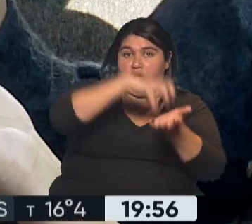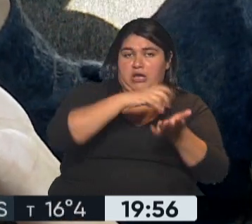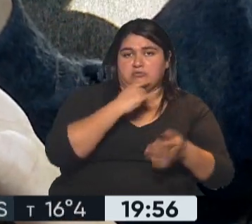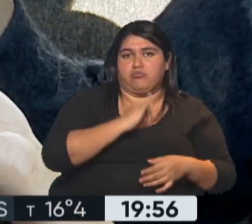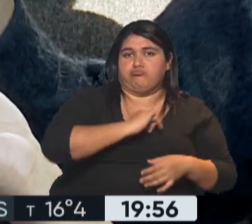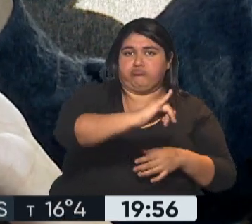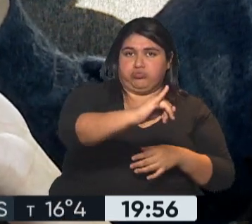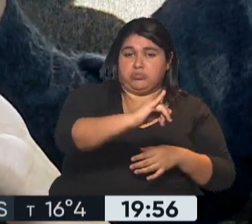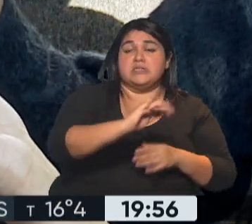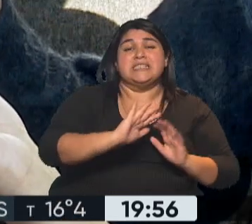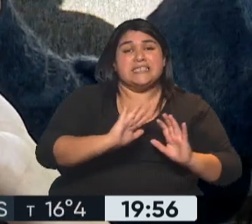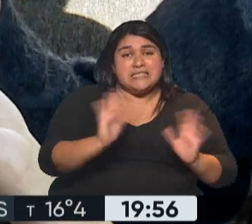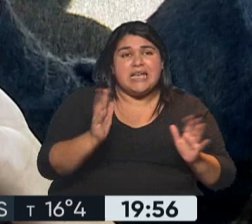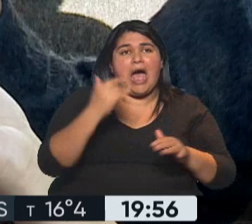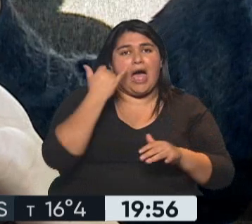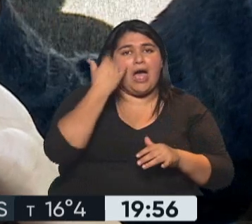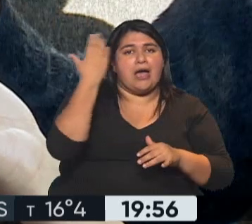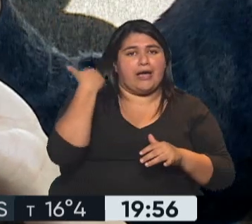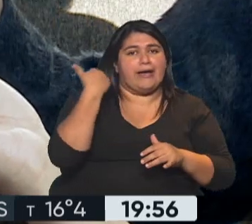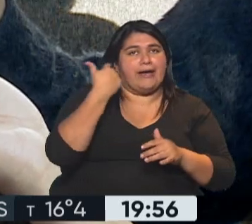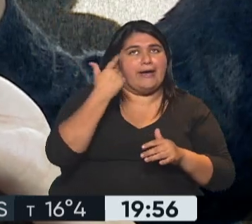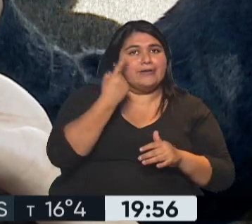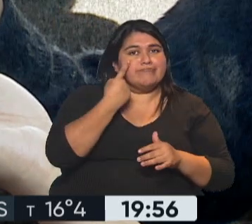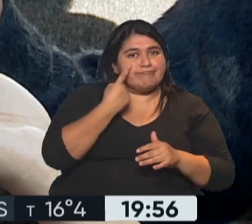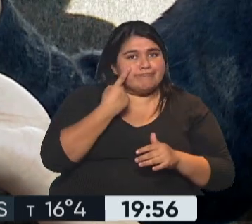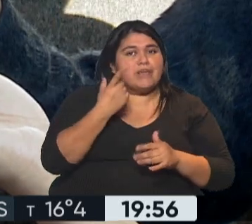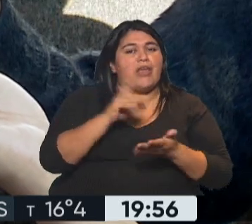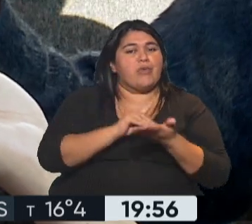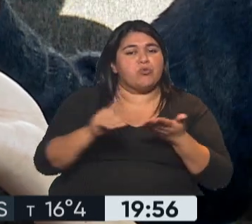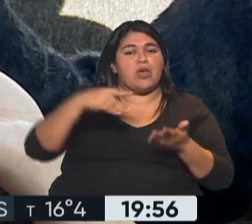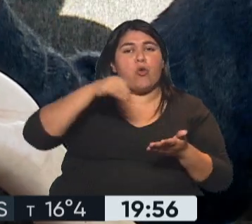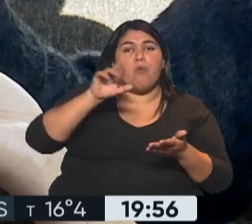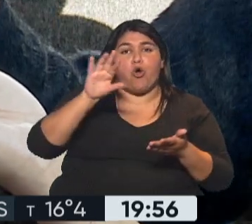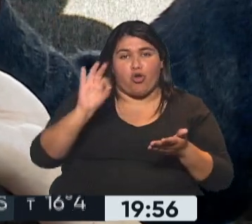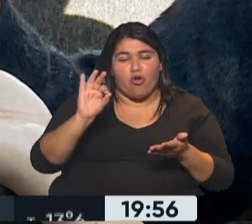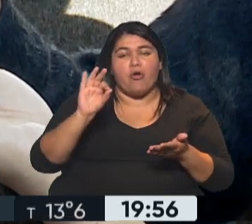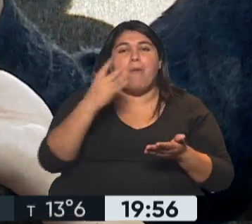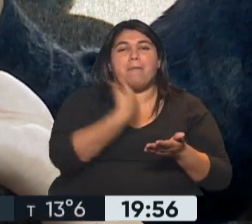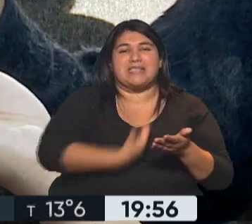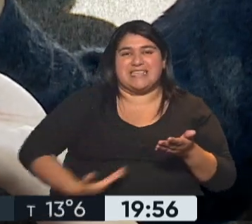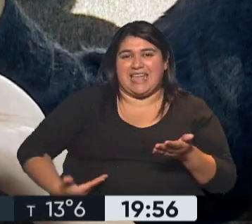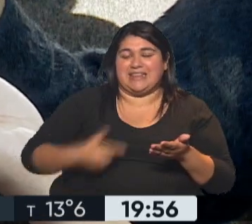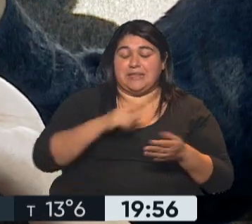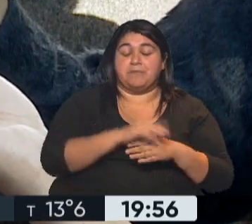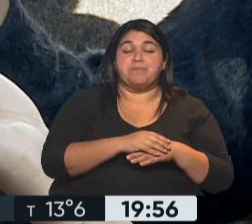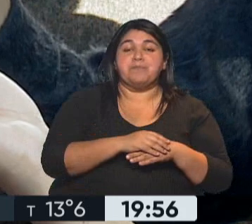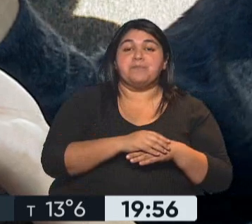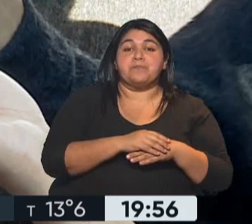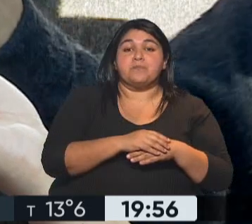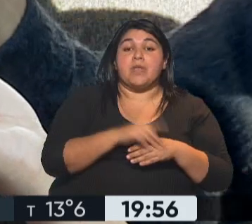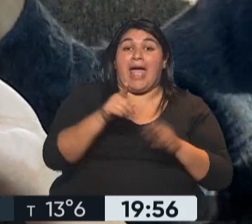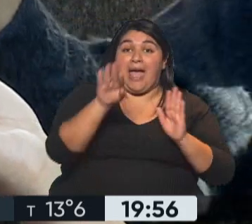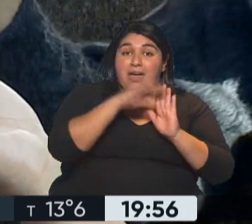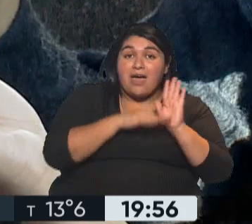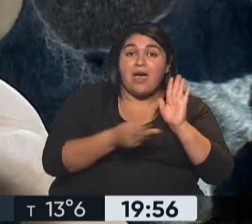justificada en los hechos la actuación del diputado Moró como presidente de la bicameral, además de que el reglamento